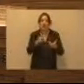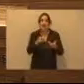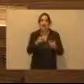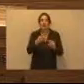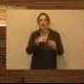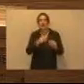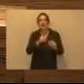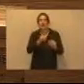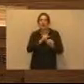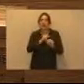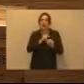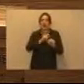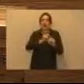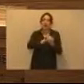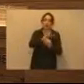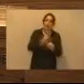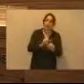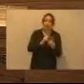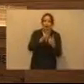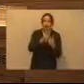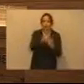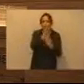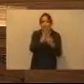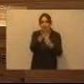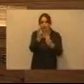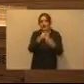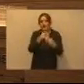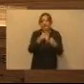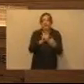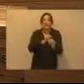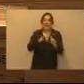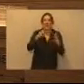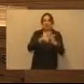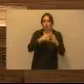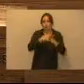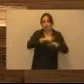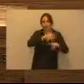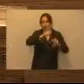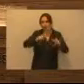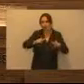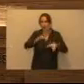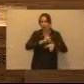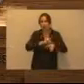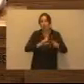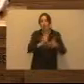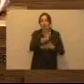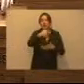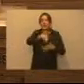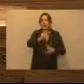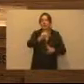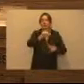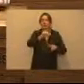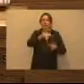espera, que son la espera estructural para todos aquellos pacientes que se encuentran en situación de